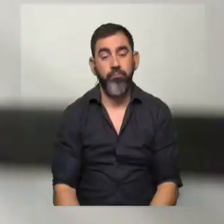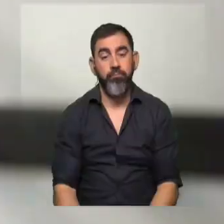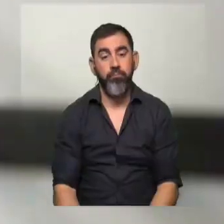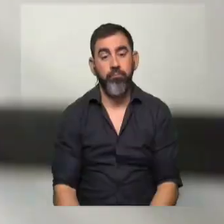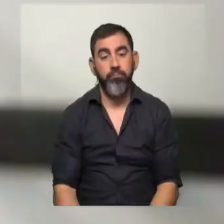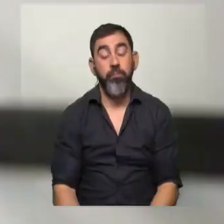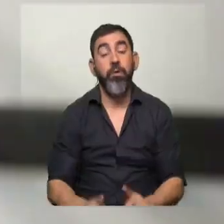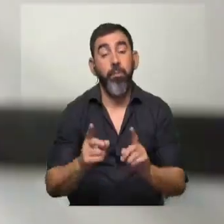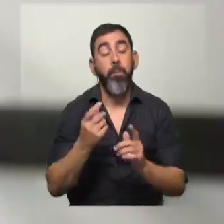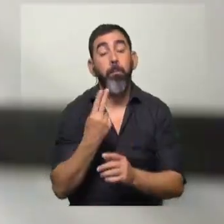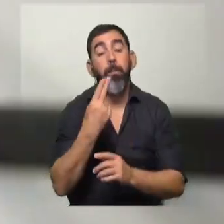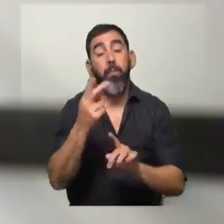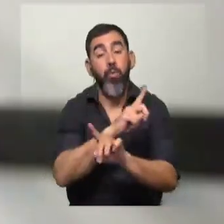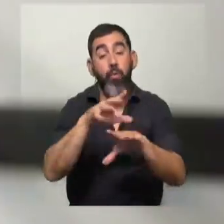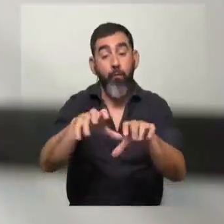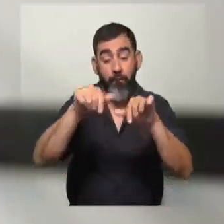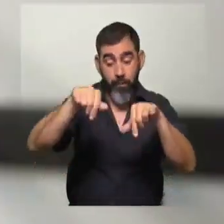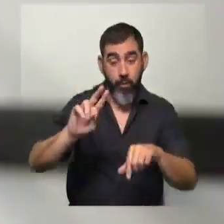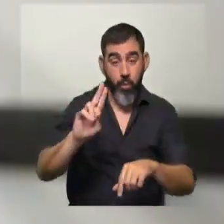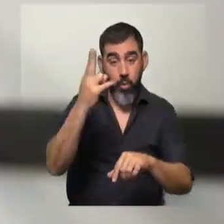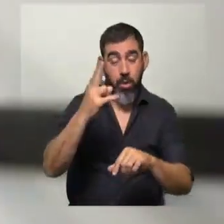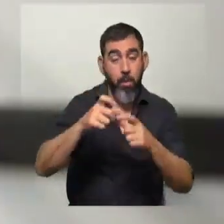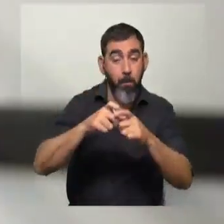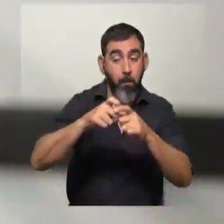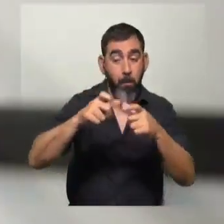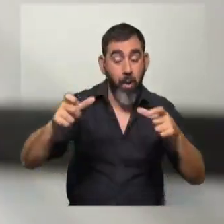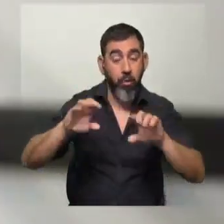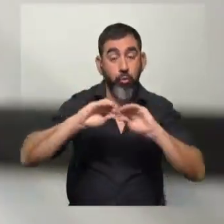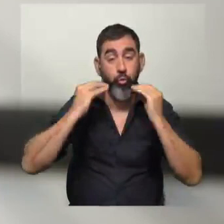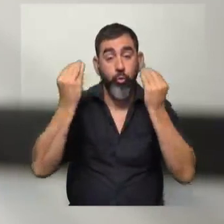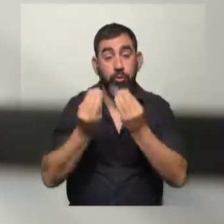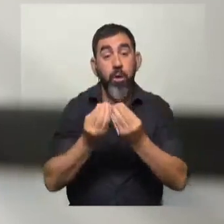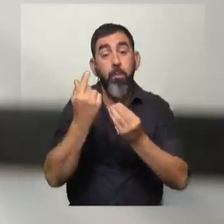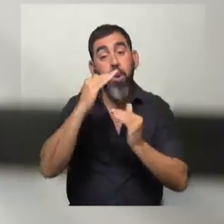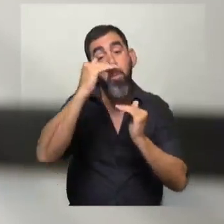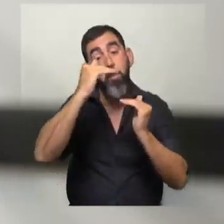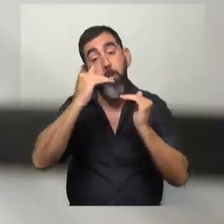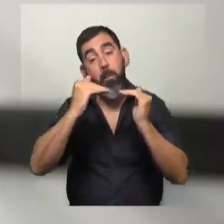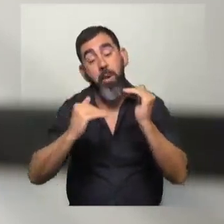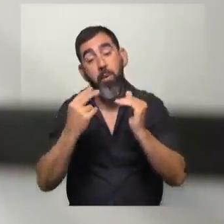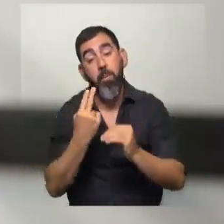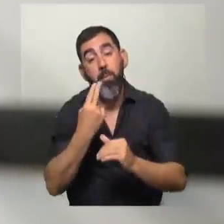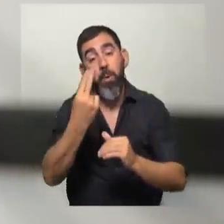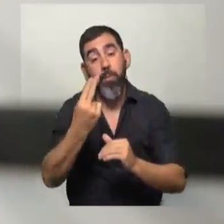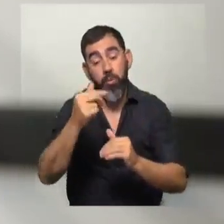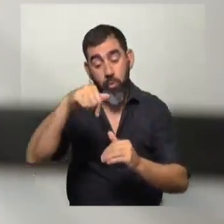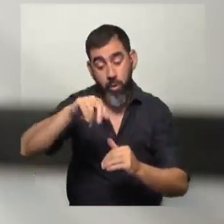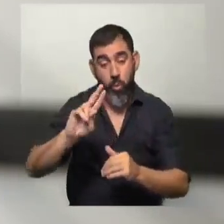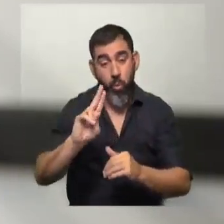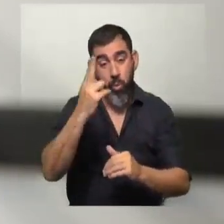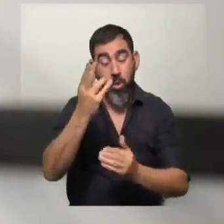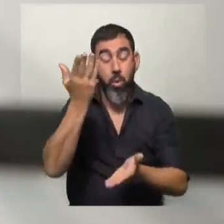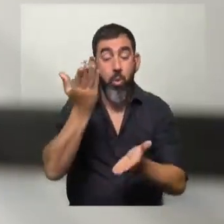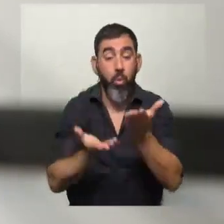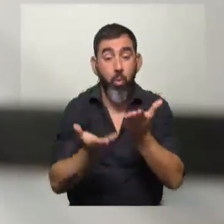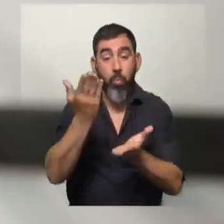A su vez, las patentes de no residentes, si bien crecen en términos absolutos, son cada vez menos las patentes nacionales respecto